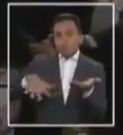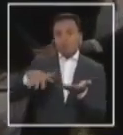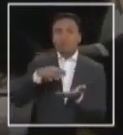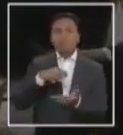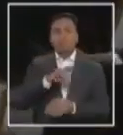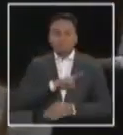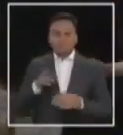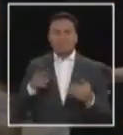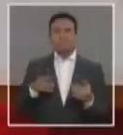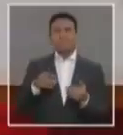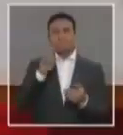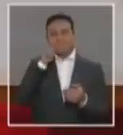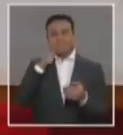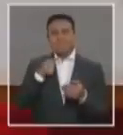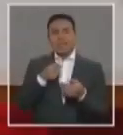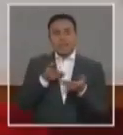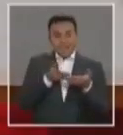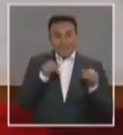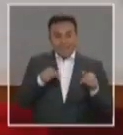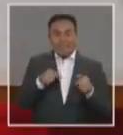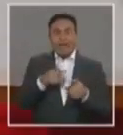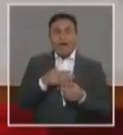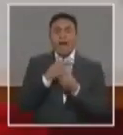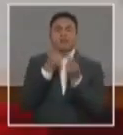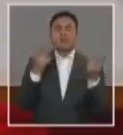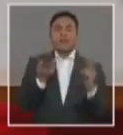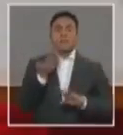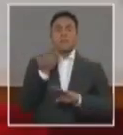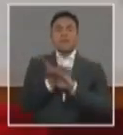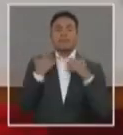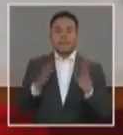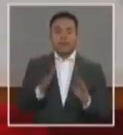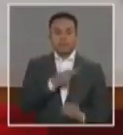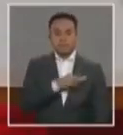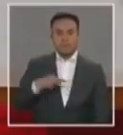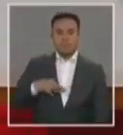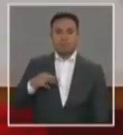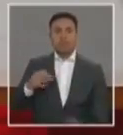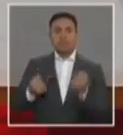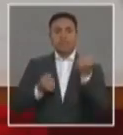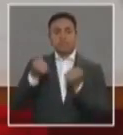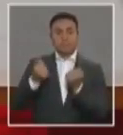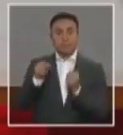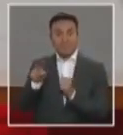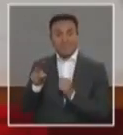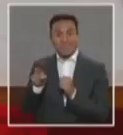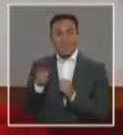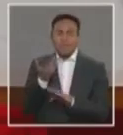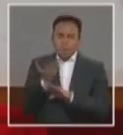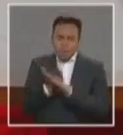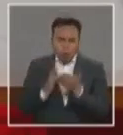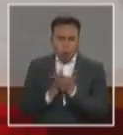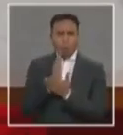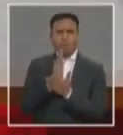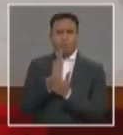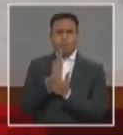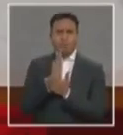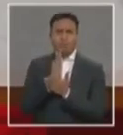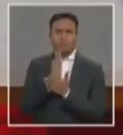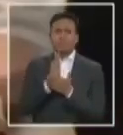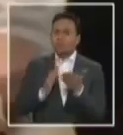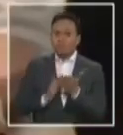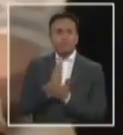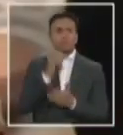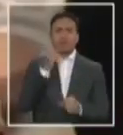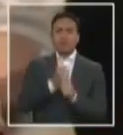hidrógeno verde también hay algunos avances y también en el eje Aquí tengo muchos documentos que